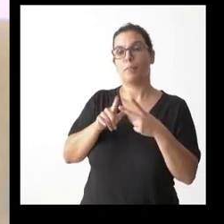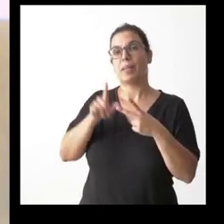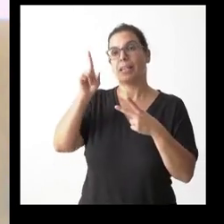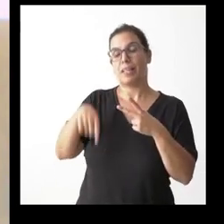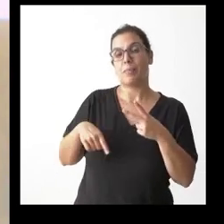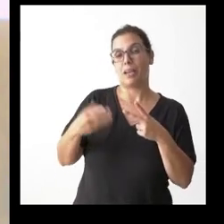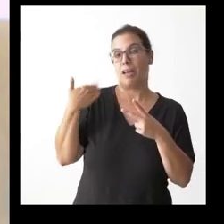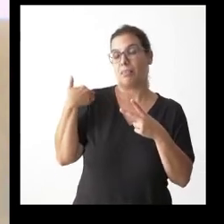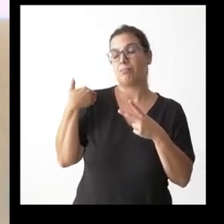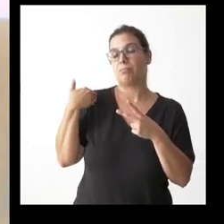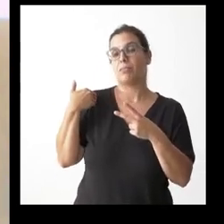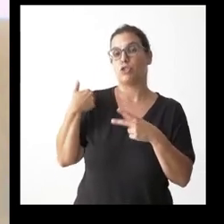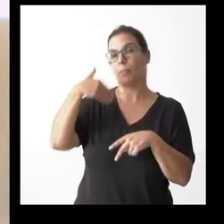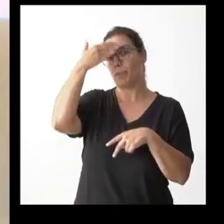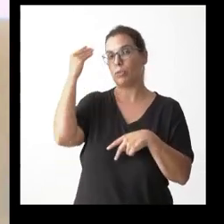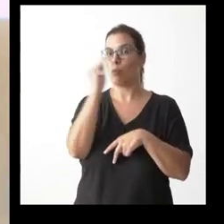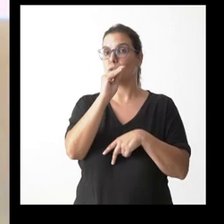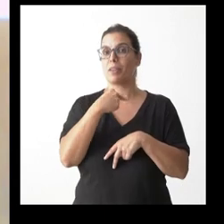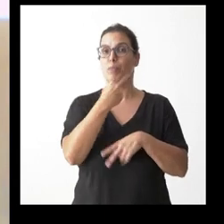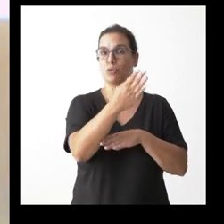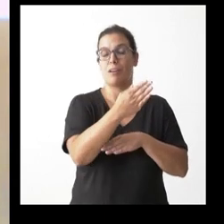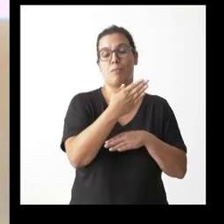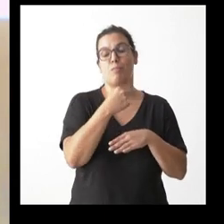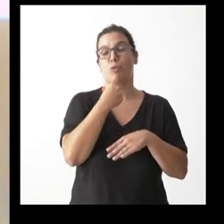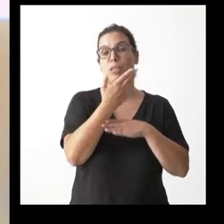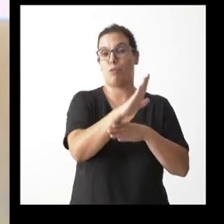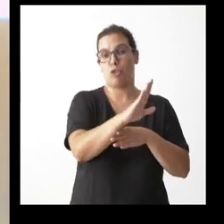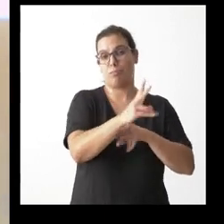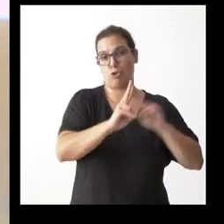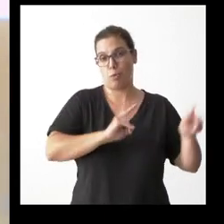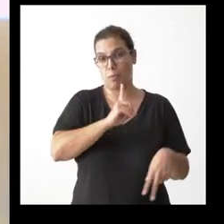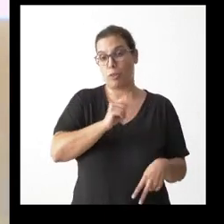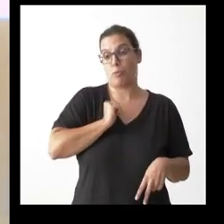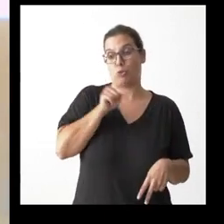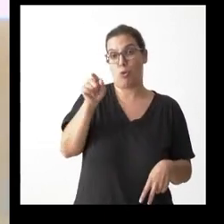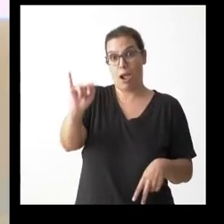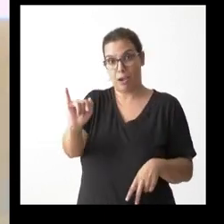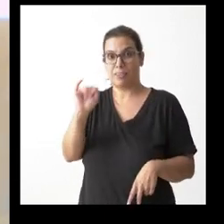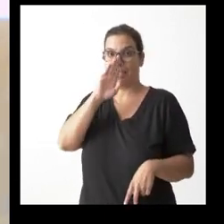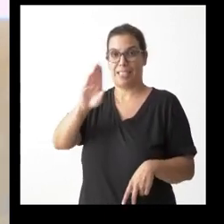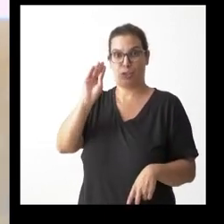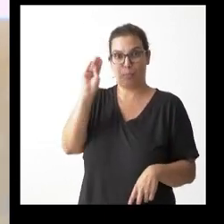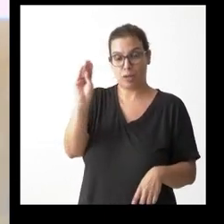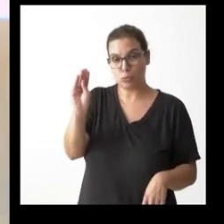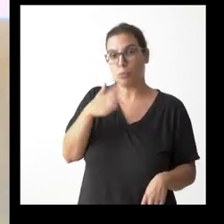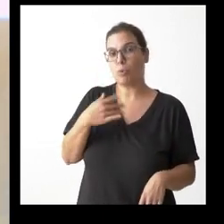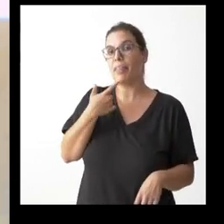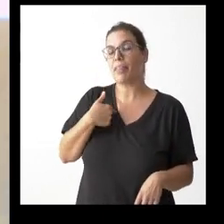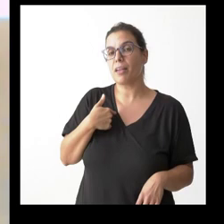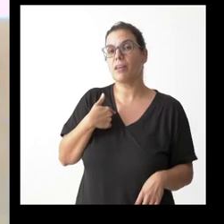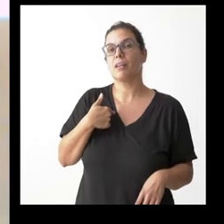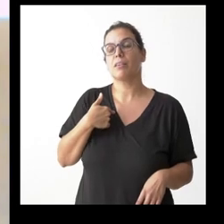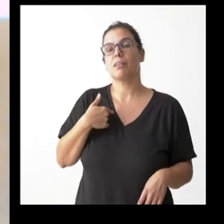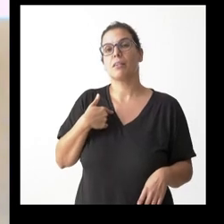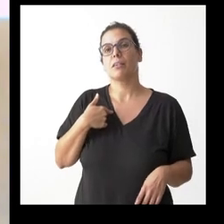otras ocasiones a lo largo del verano al portavoz y no me ha sabido contestar, ya que está hoy, le pregunto directamente a usted, si nos puede decir